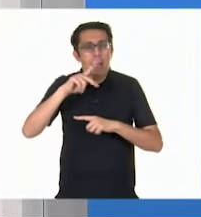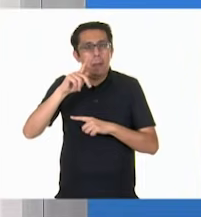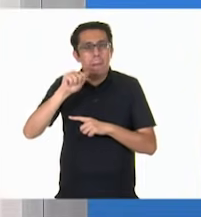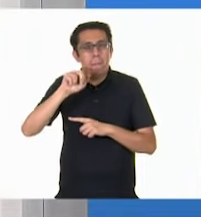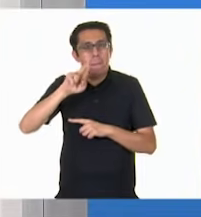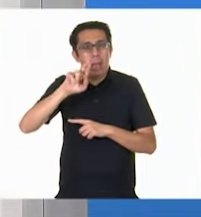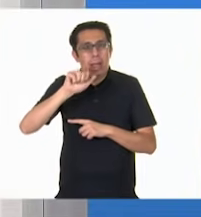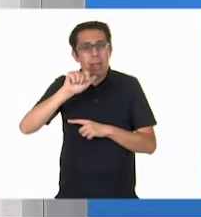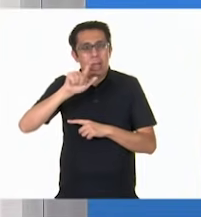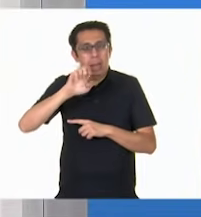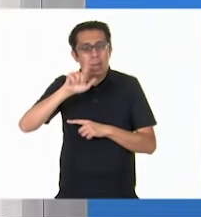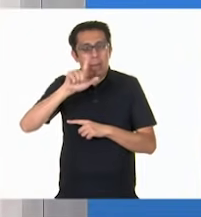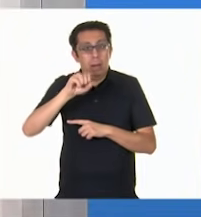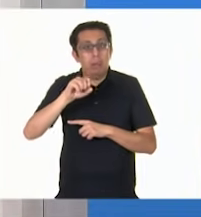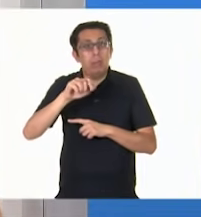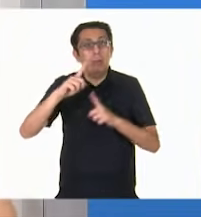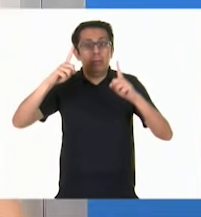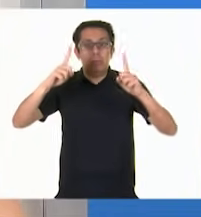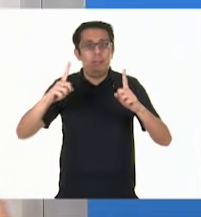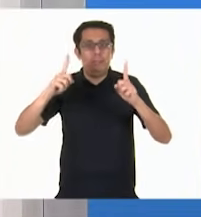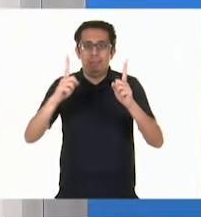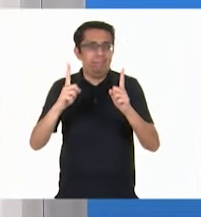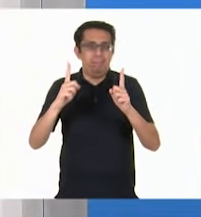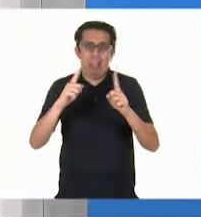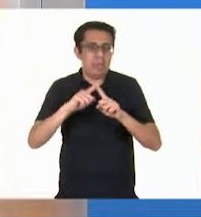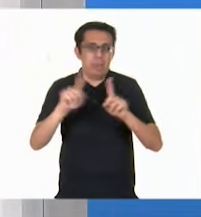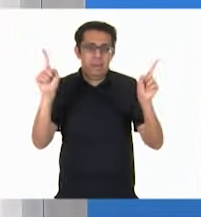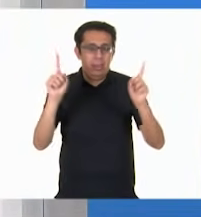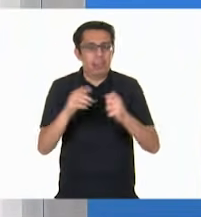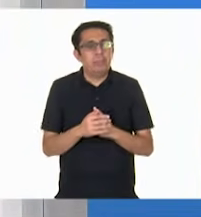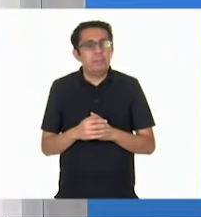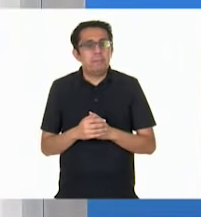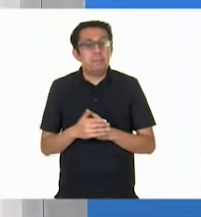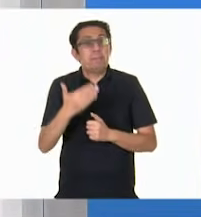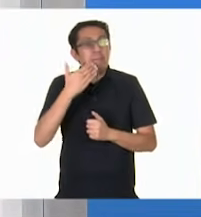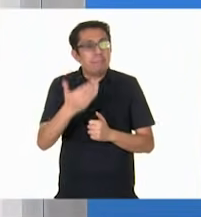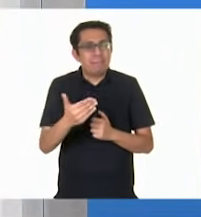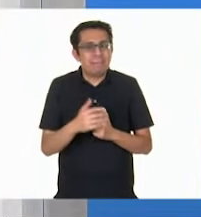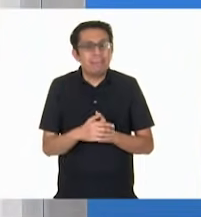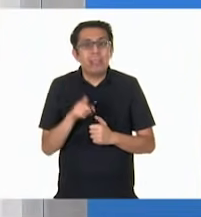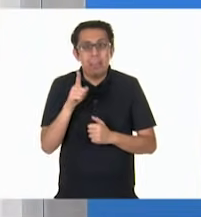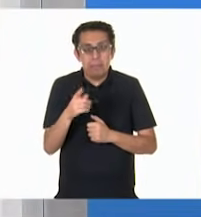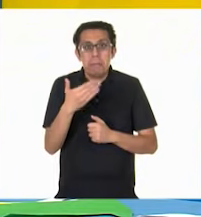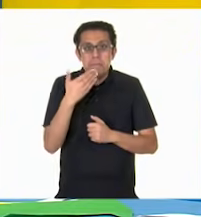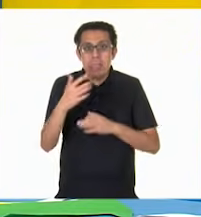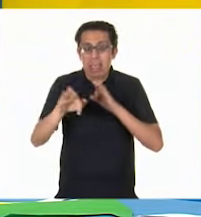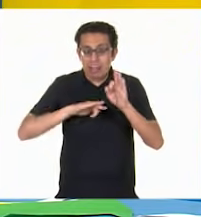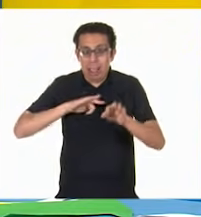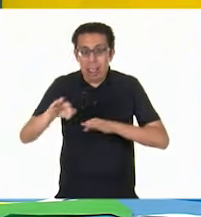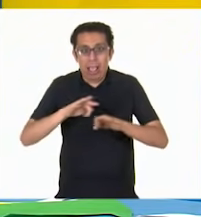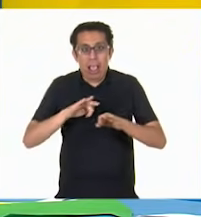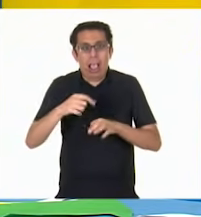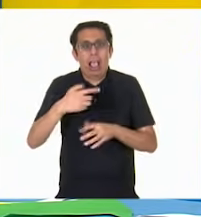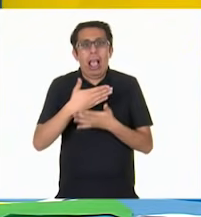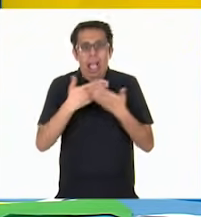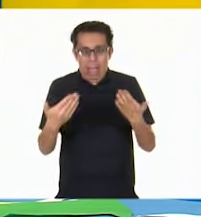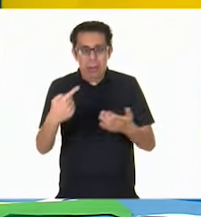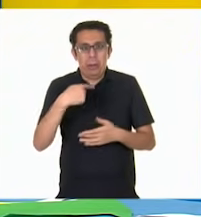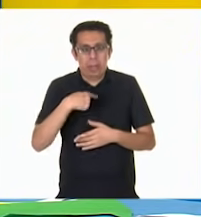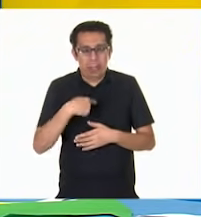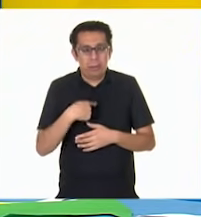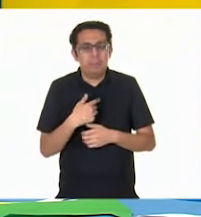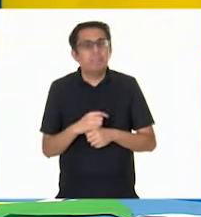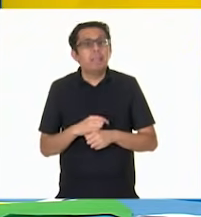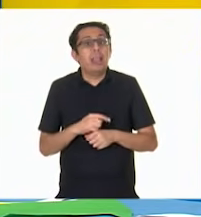Y estos no son paralelos. Así es. Correcto. ¡Qué buen trabajo! Mi turno. La